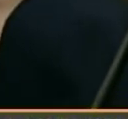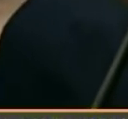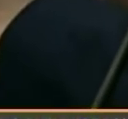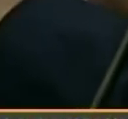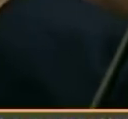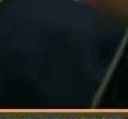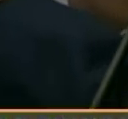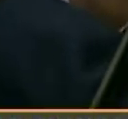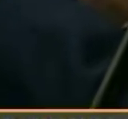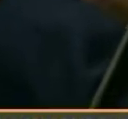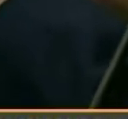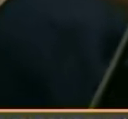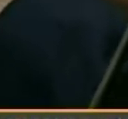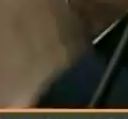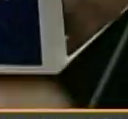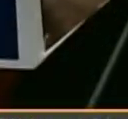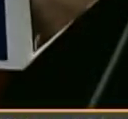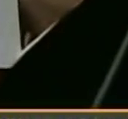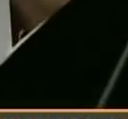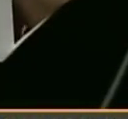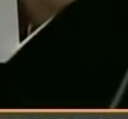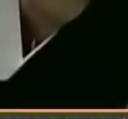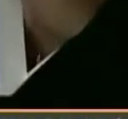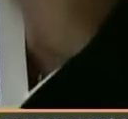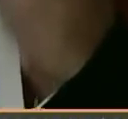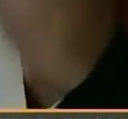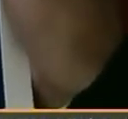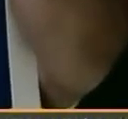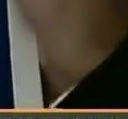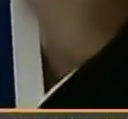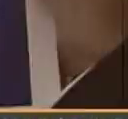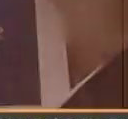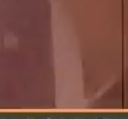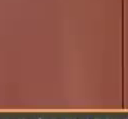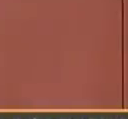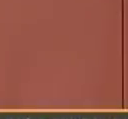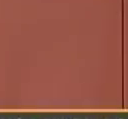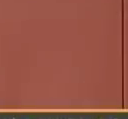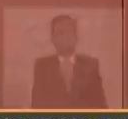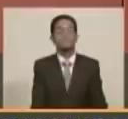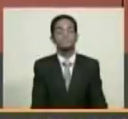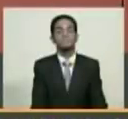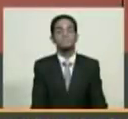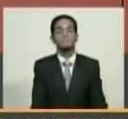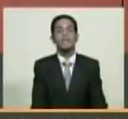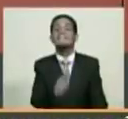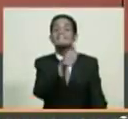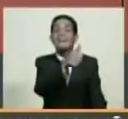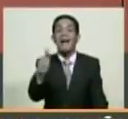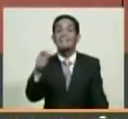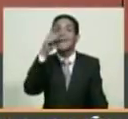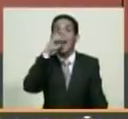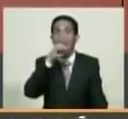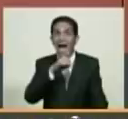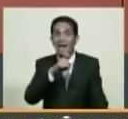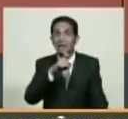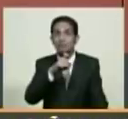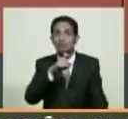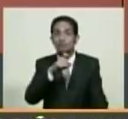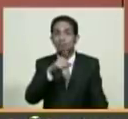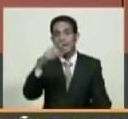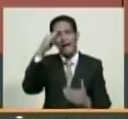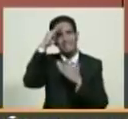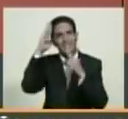decir, 11 millones 220 mil consultas cada año se le realizan con